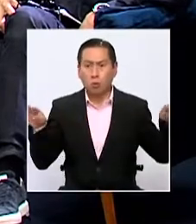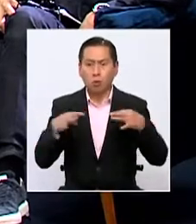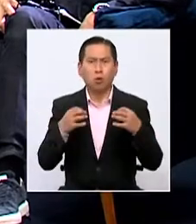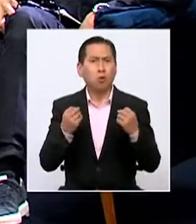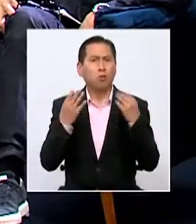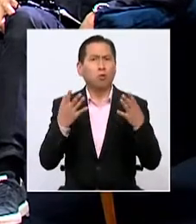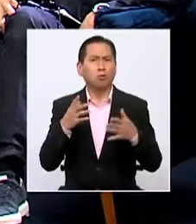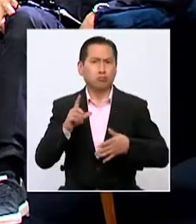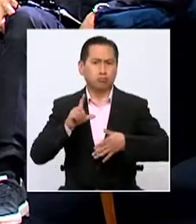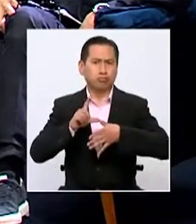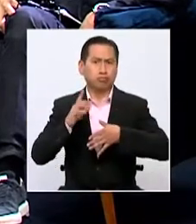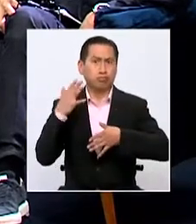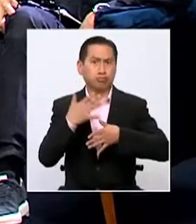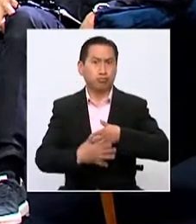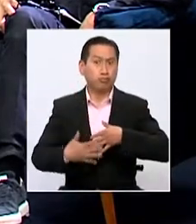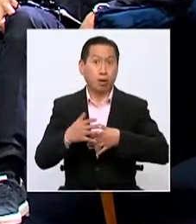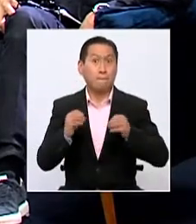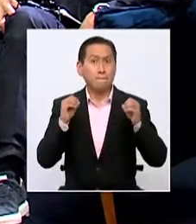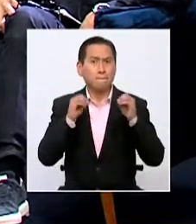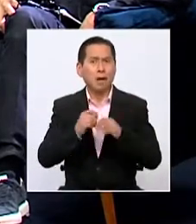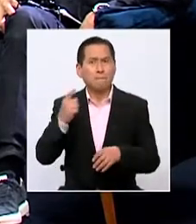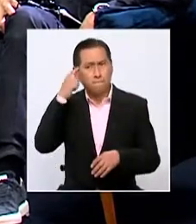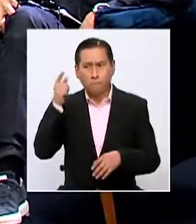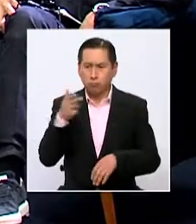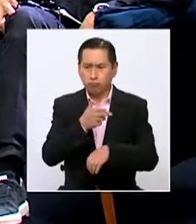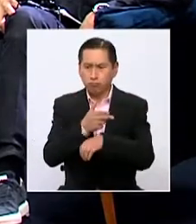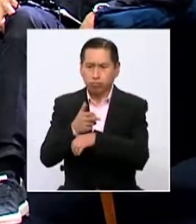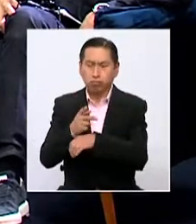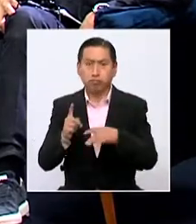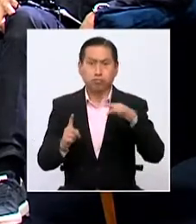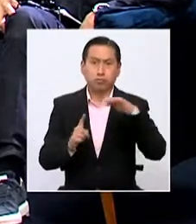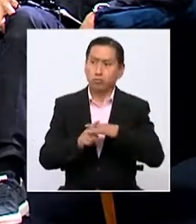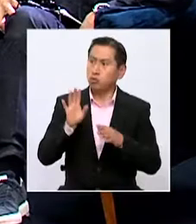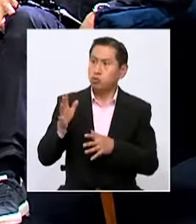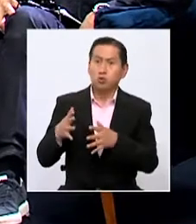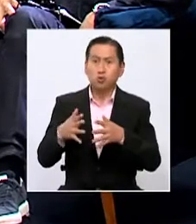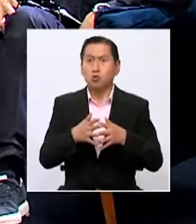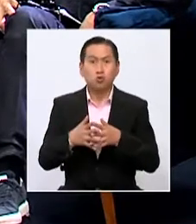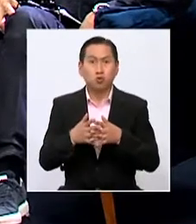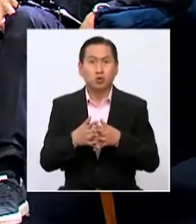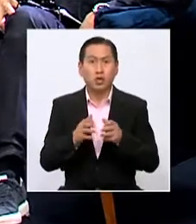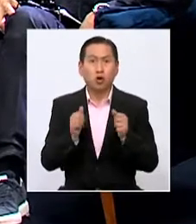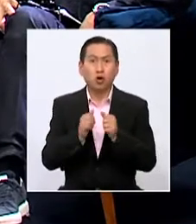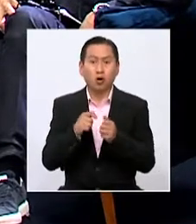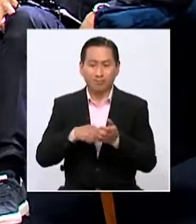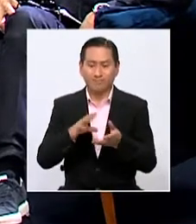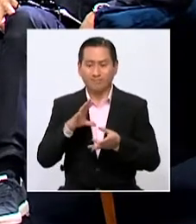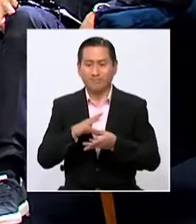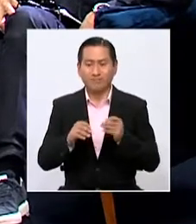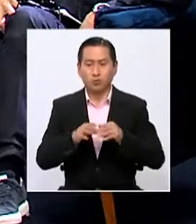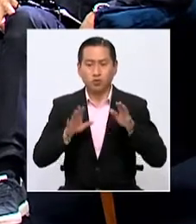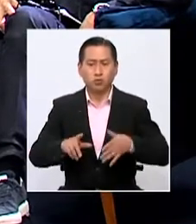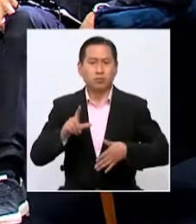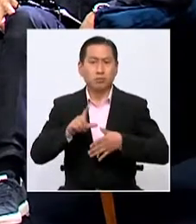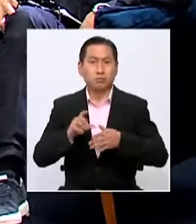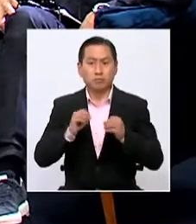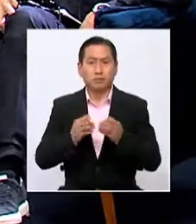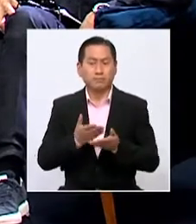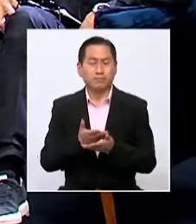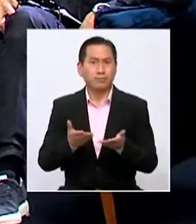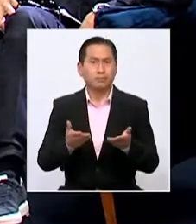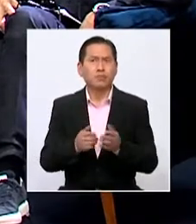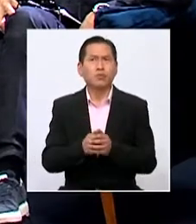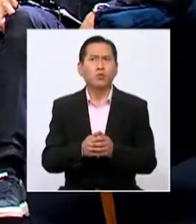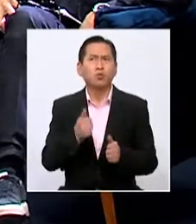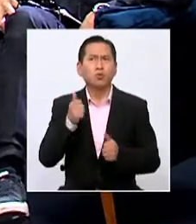en Latinoamérica y pensando también en este contenido que surge desde Estados Unidos con historias latinas y para latinos y para no latinos también? ¿Cuáles